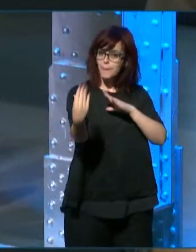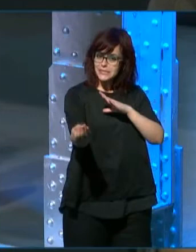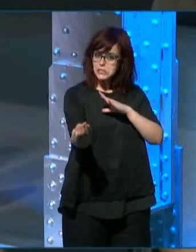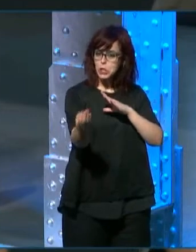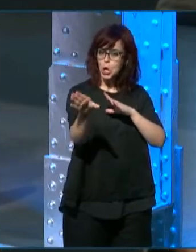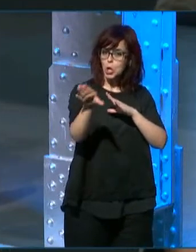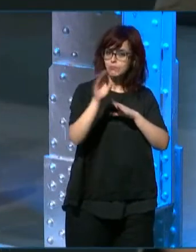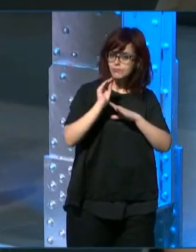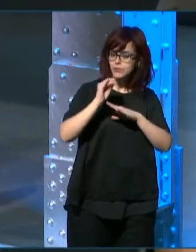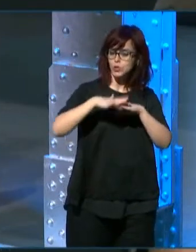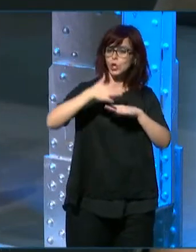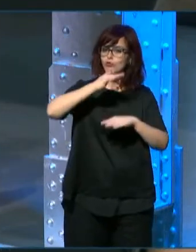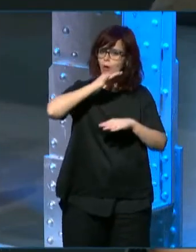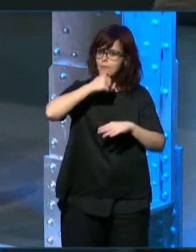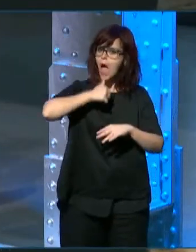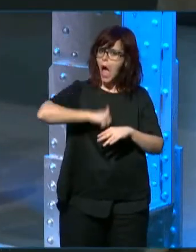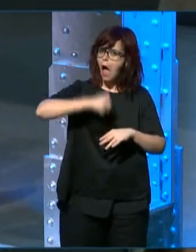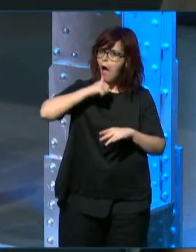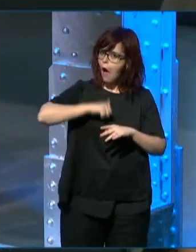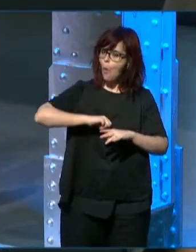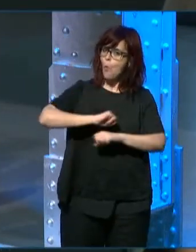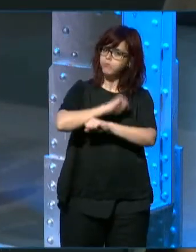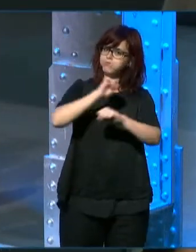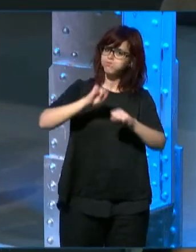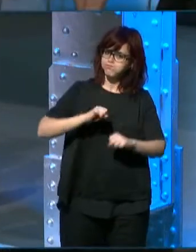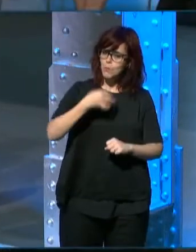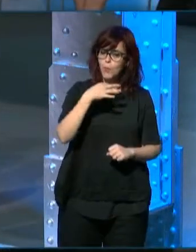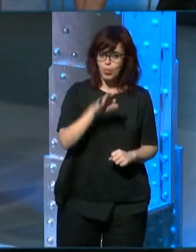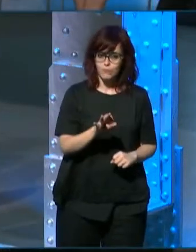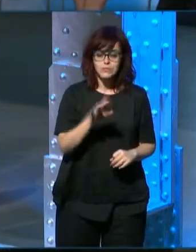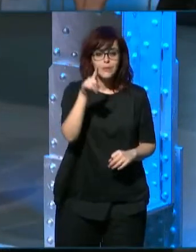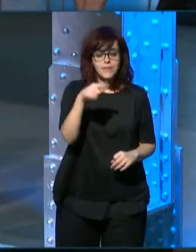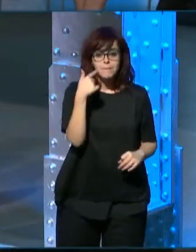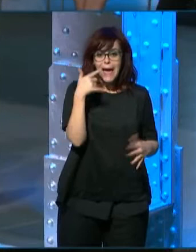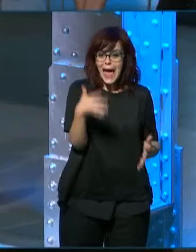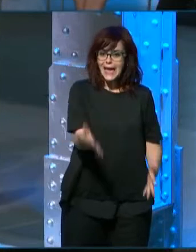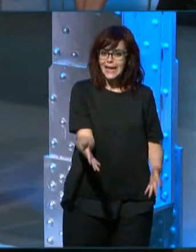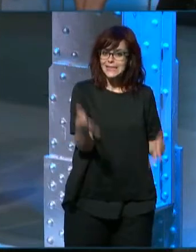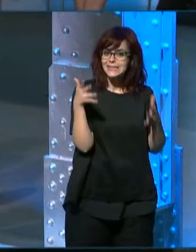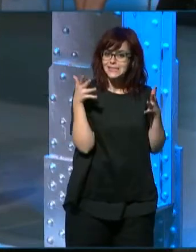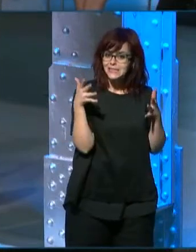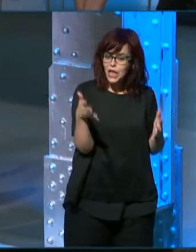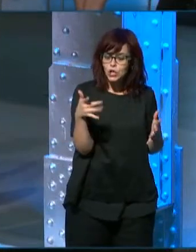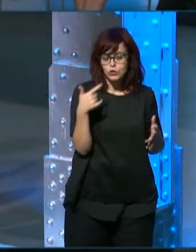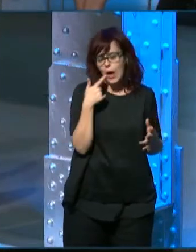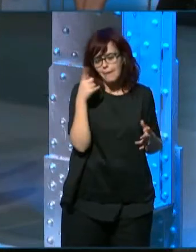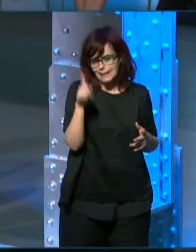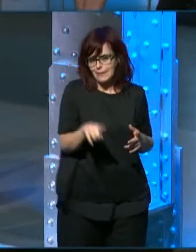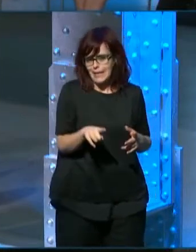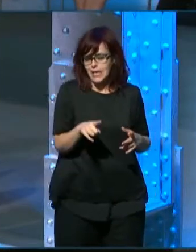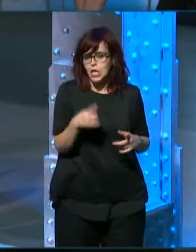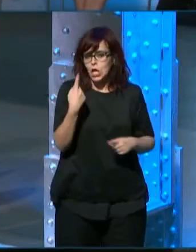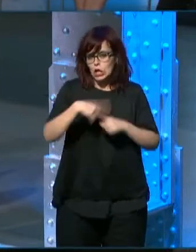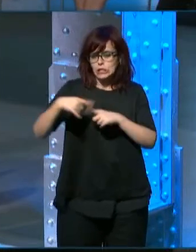ser resistentes en el mundo en el que vivimos. Y luego hay otra cosa que a mí me ha encantado, Y es que, bueno, yo discrepo de muchas de